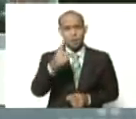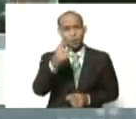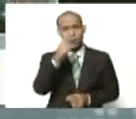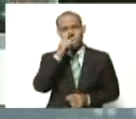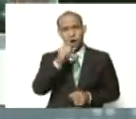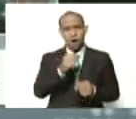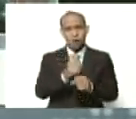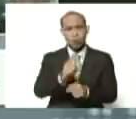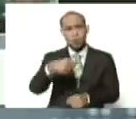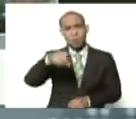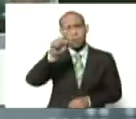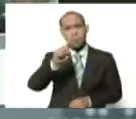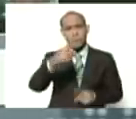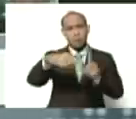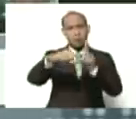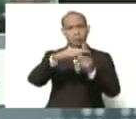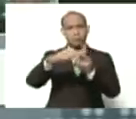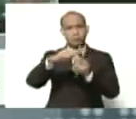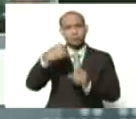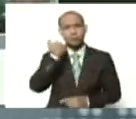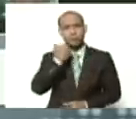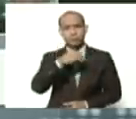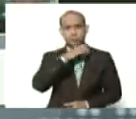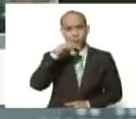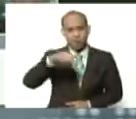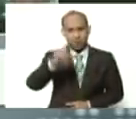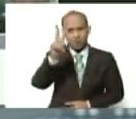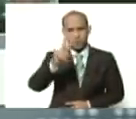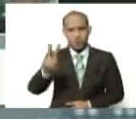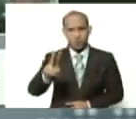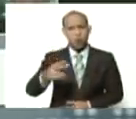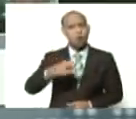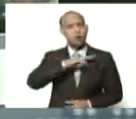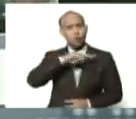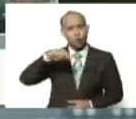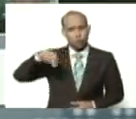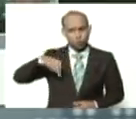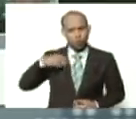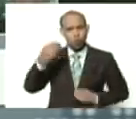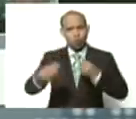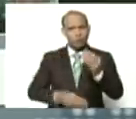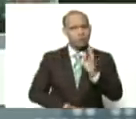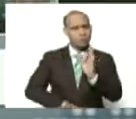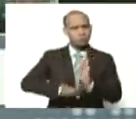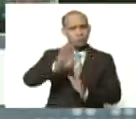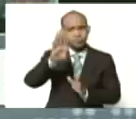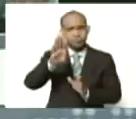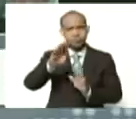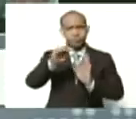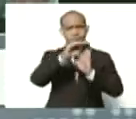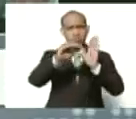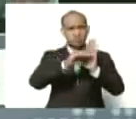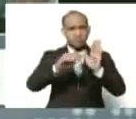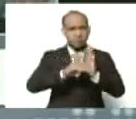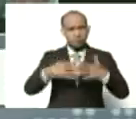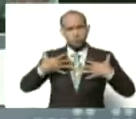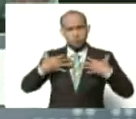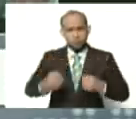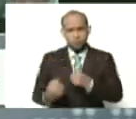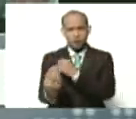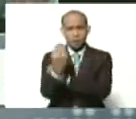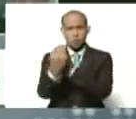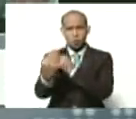primer caso en Venezuela, vamos a fortalecer las medidas de protección, de disciplina, de